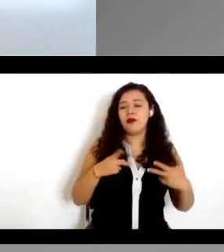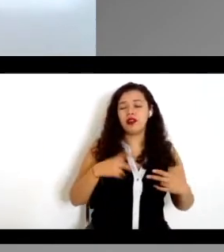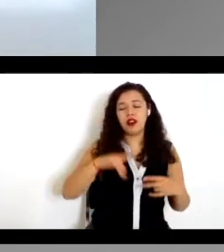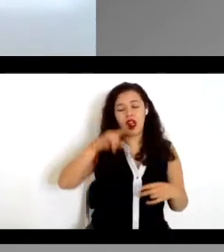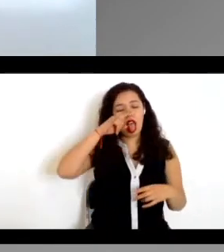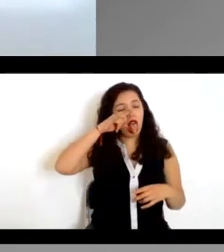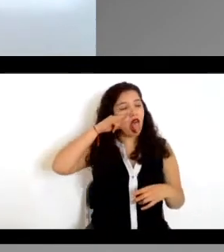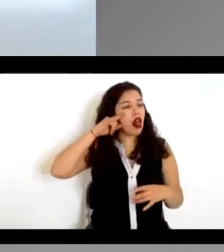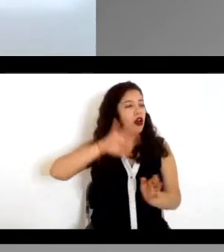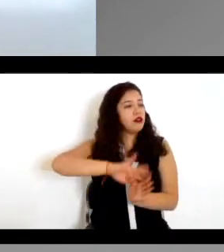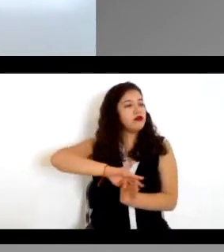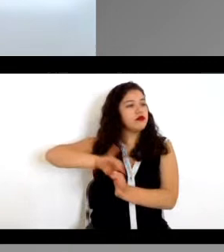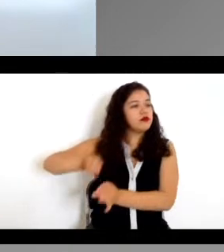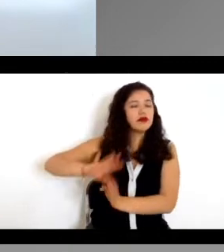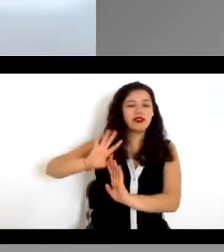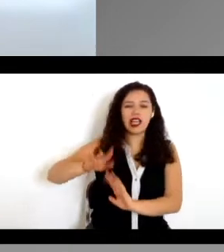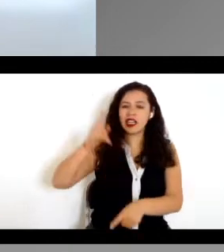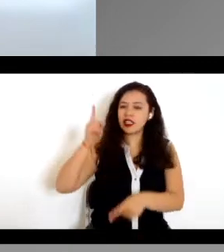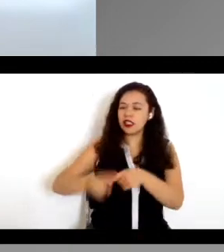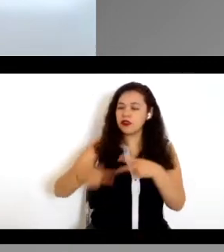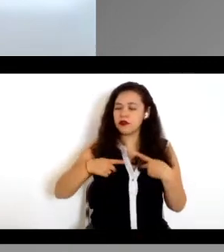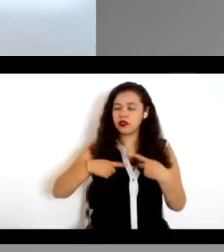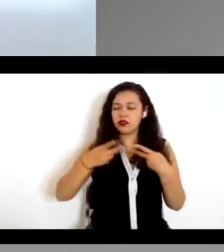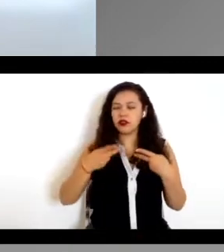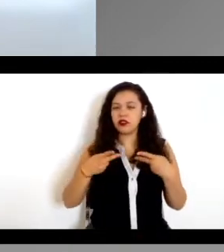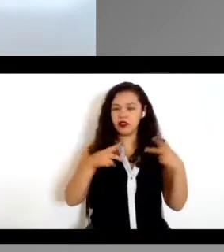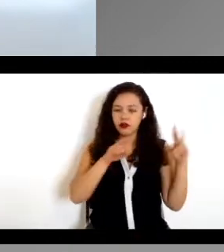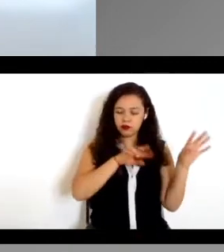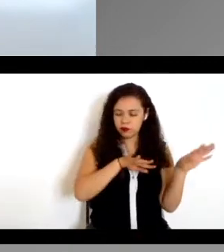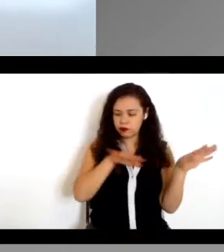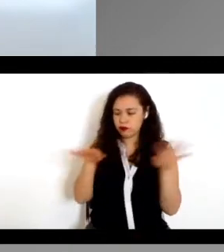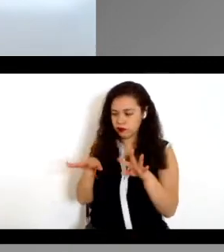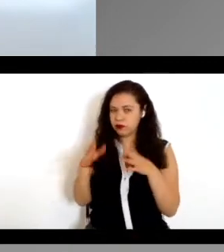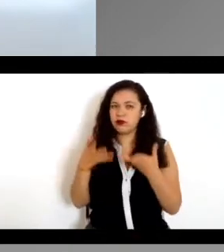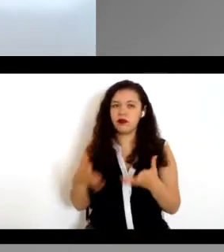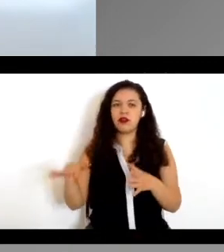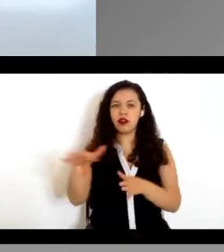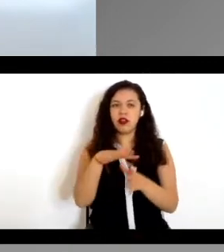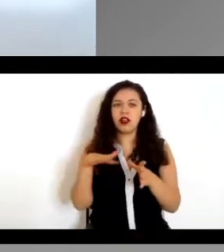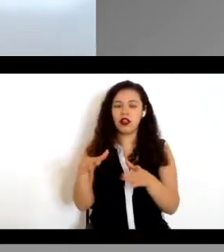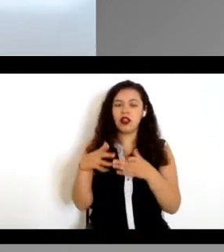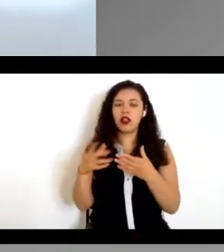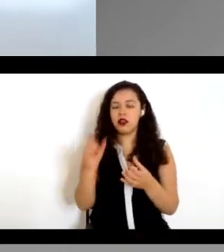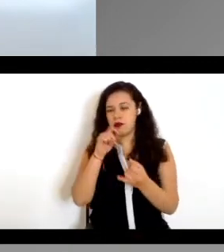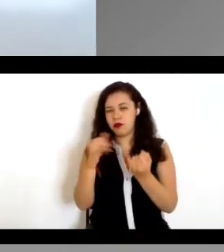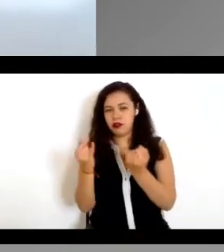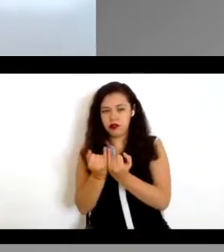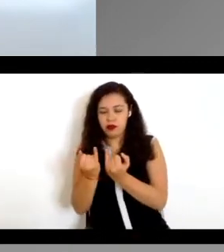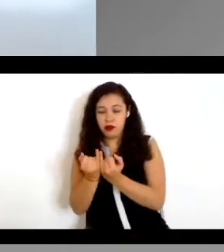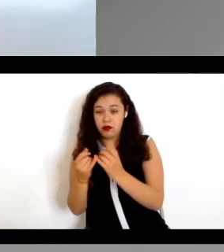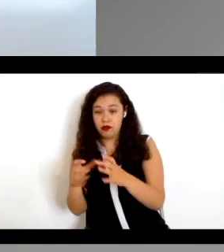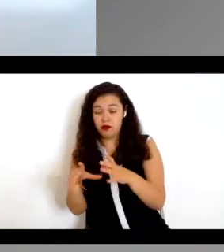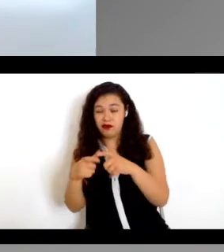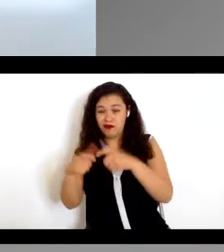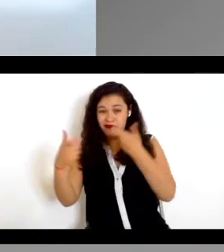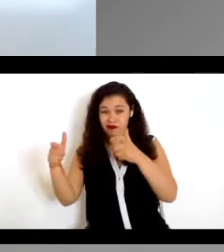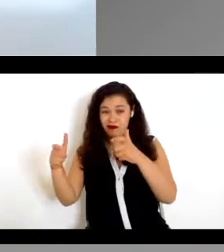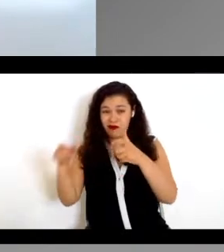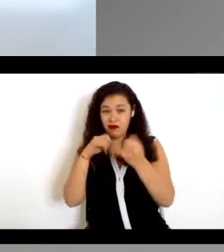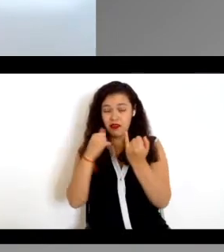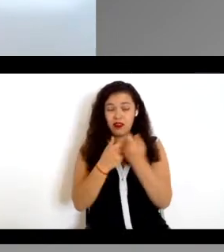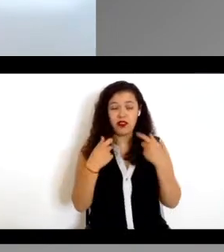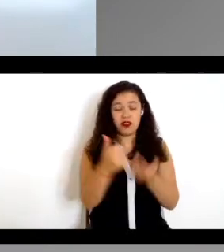a las personas con discapacidad, una población en el país casi tan numerosa como toda la que habita la Ciudad de